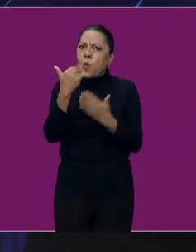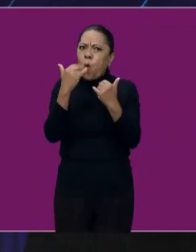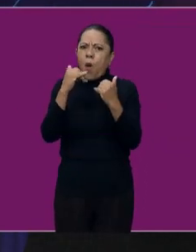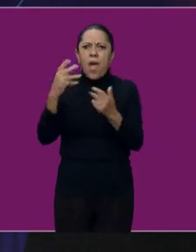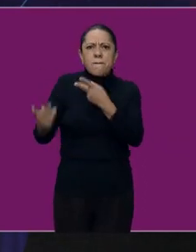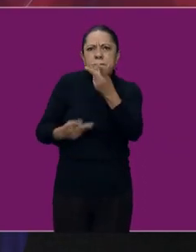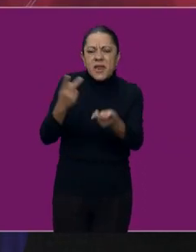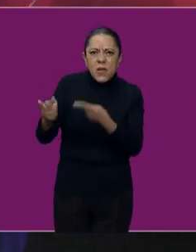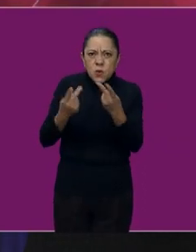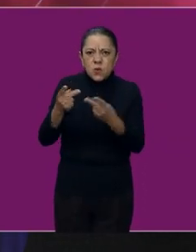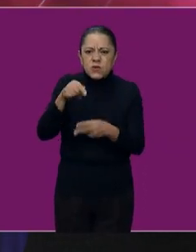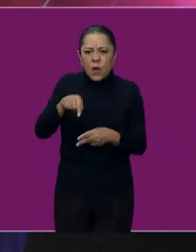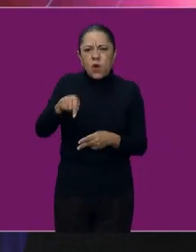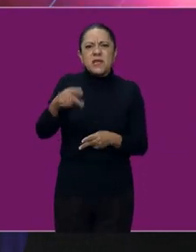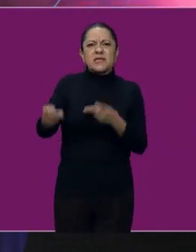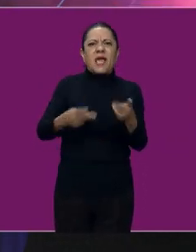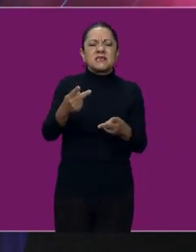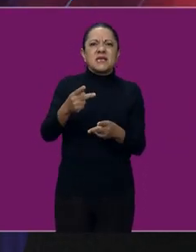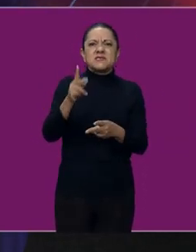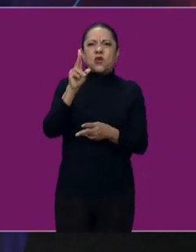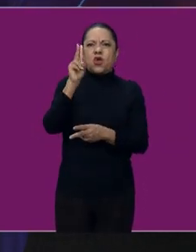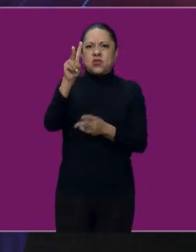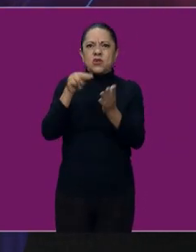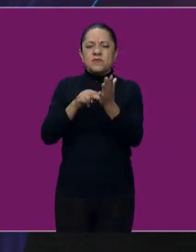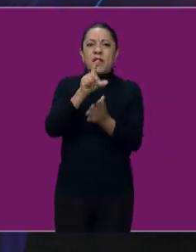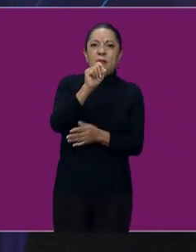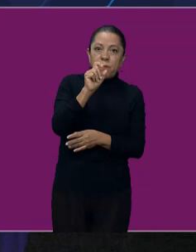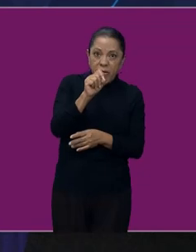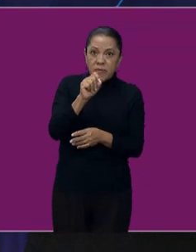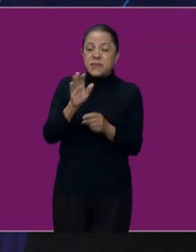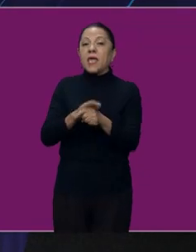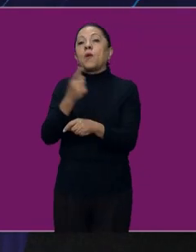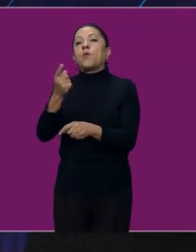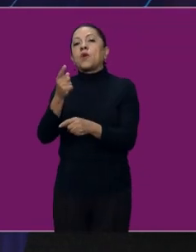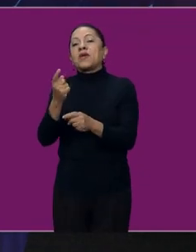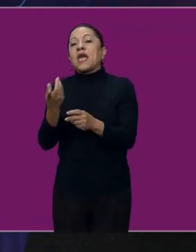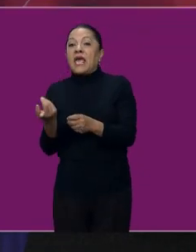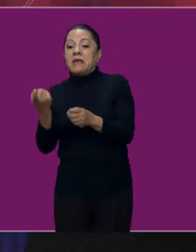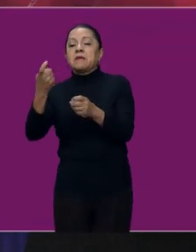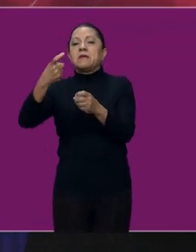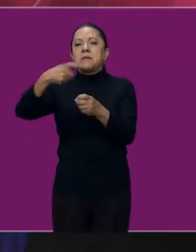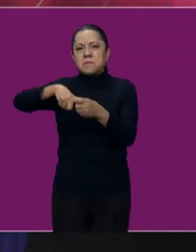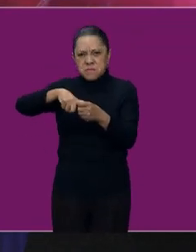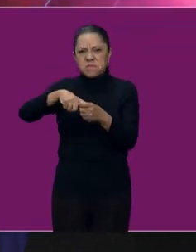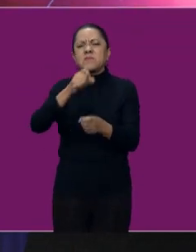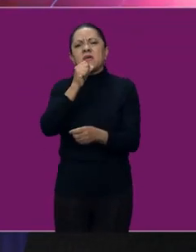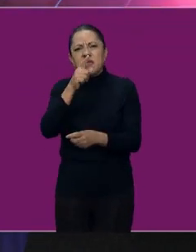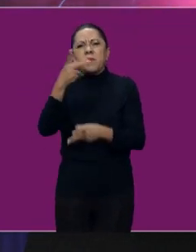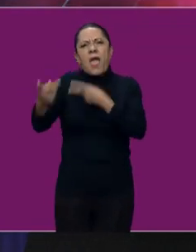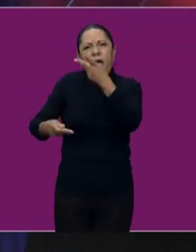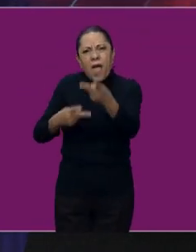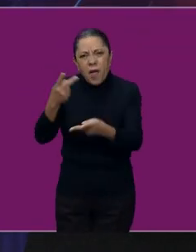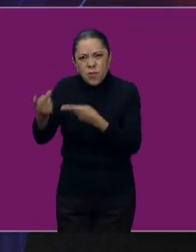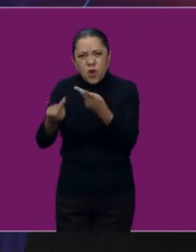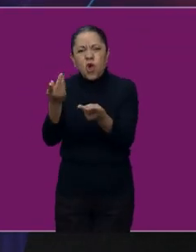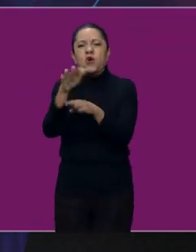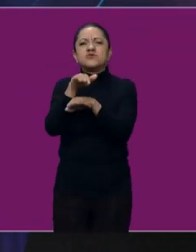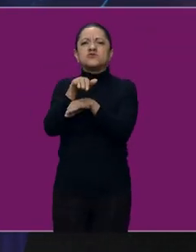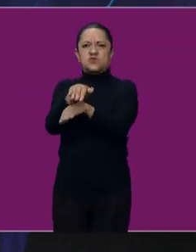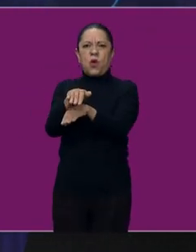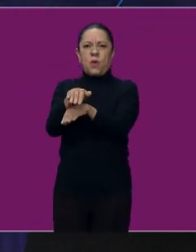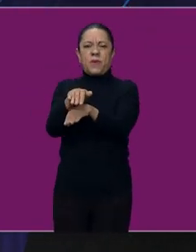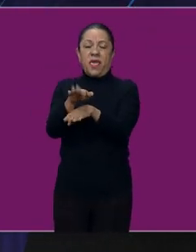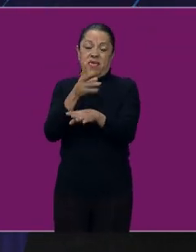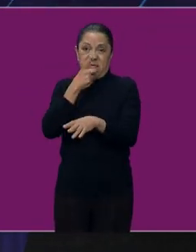2020 porque se habló de personas con orientaciones sexuales distintas a la heterosexual se habló también de afrodescendientes pero no hacían